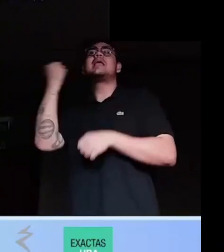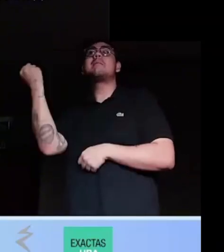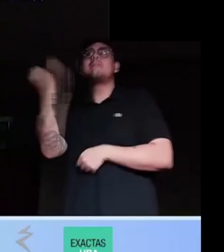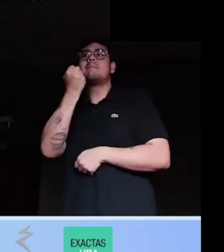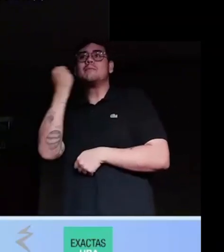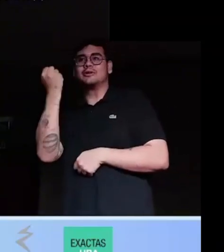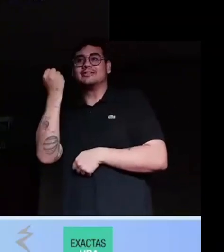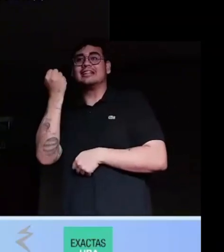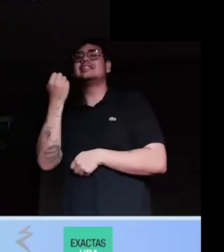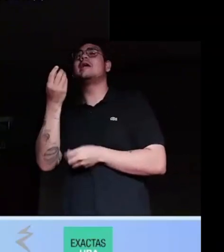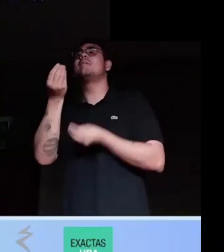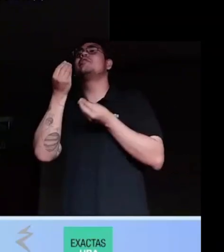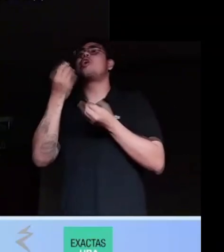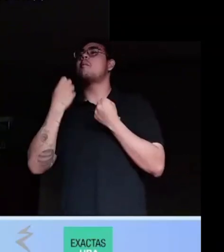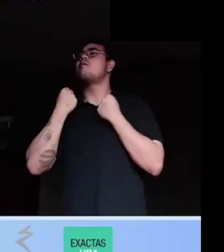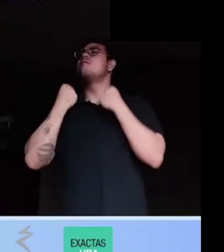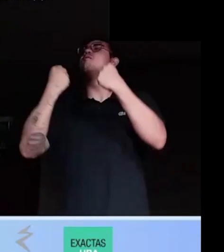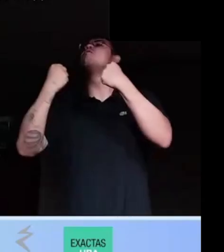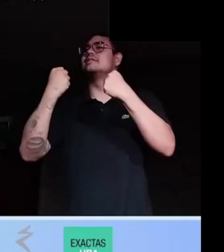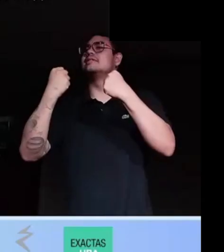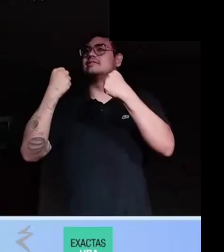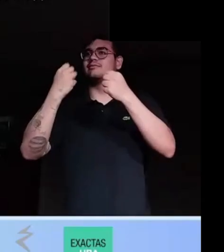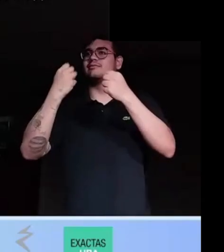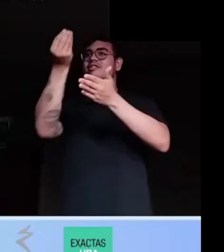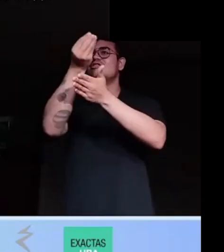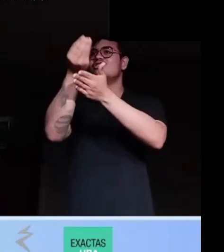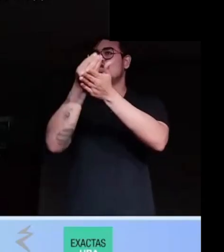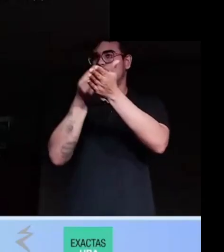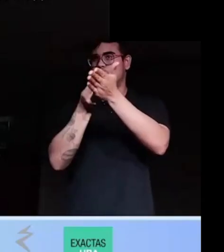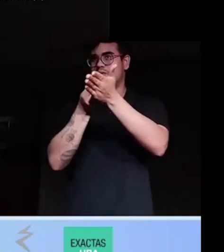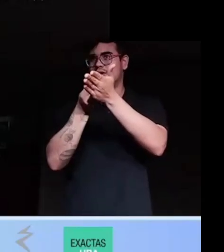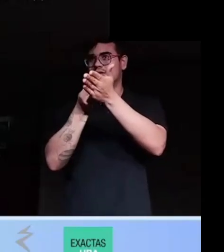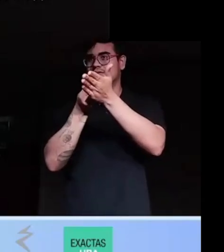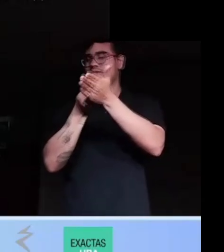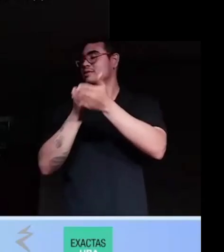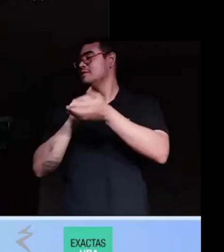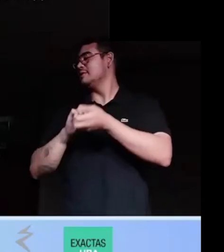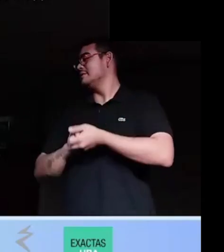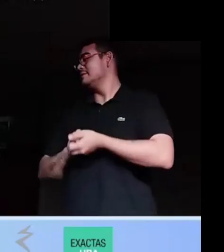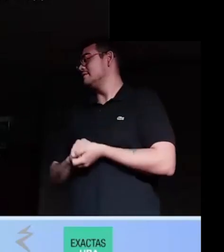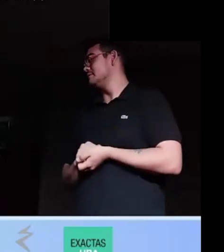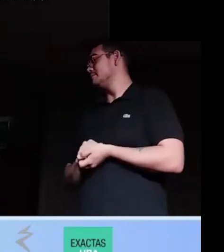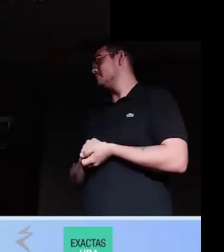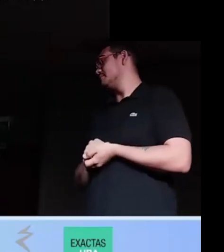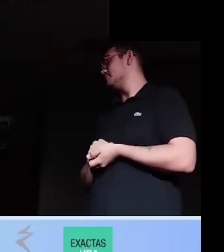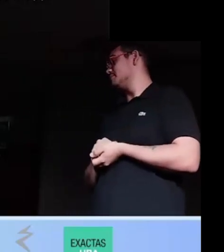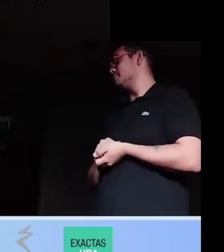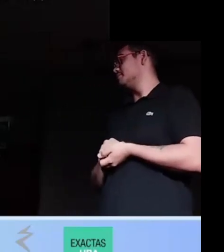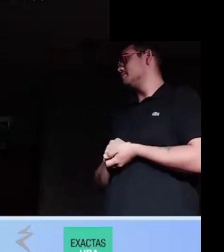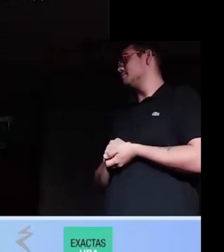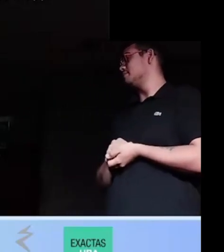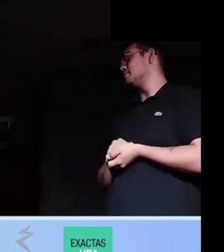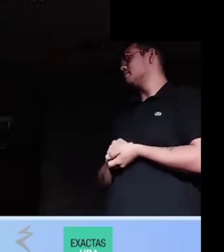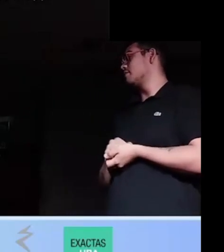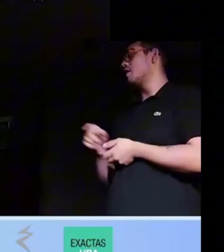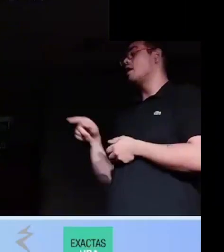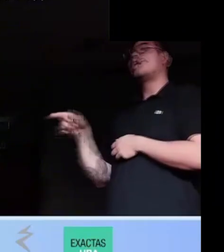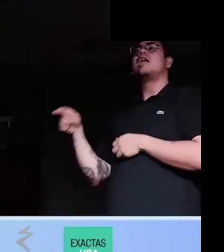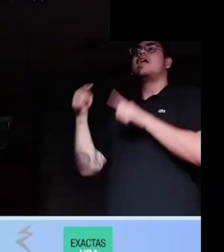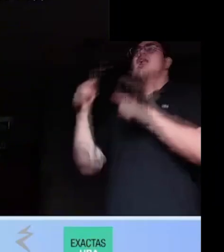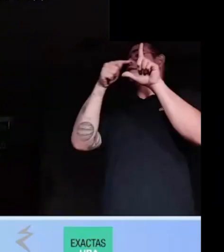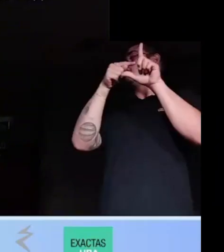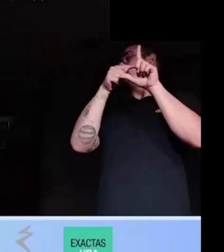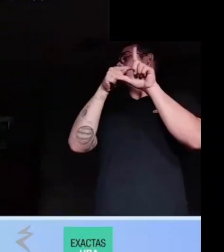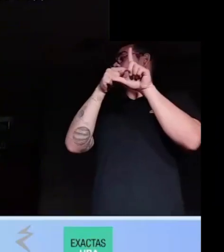las fuerzas. Y bueno, y en estas visitas lo que surgió, bueno, surgió esta seña como vector,